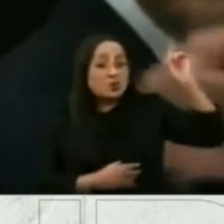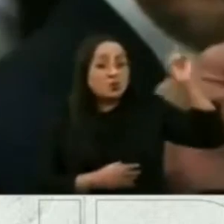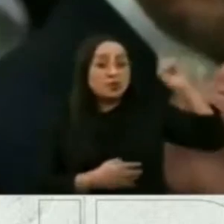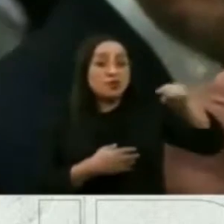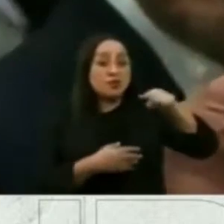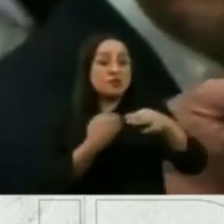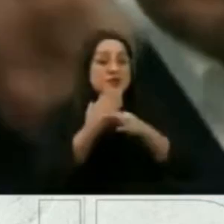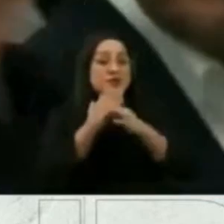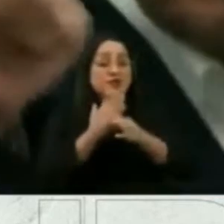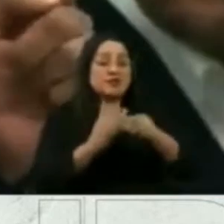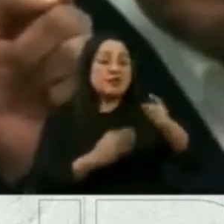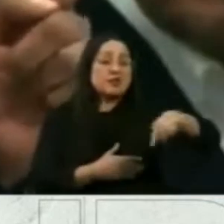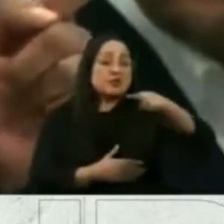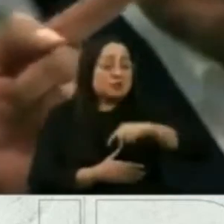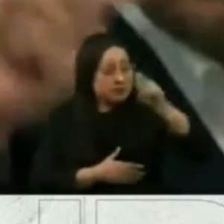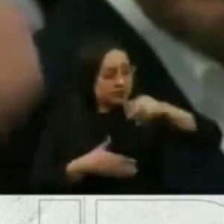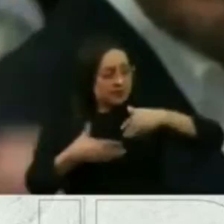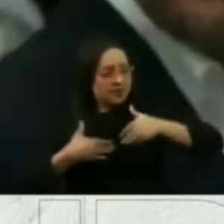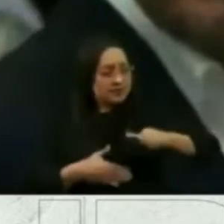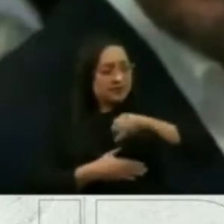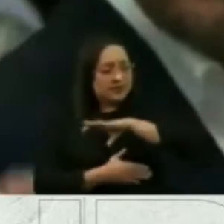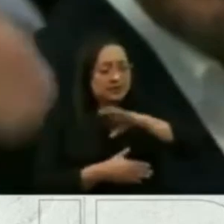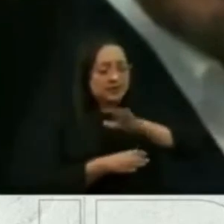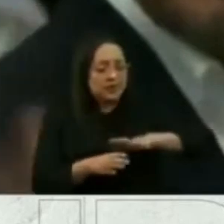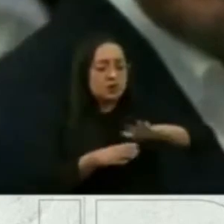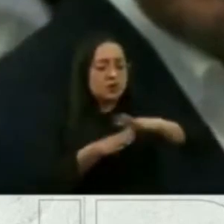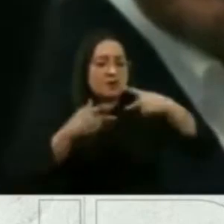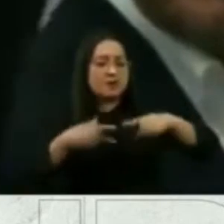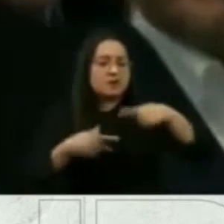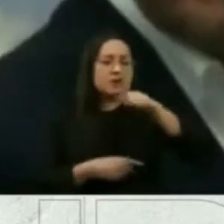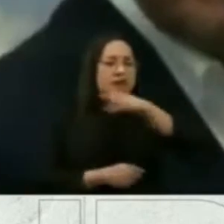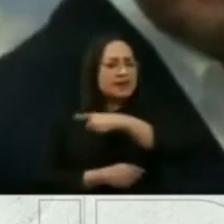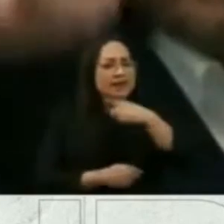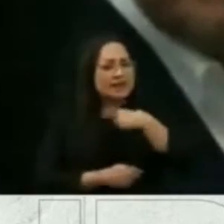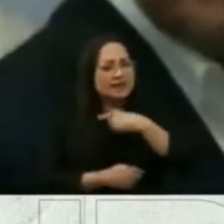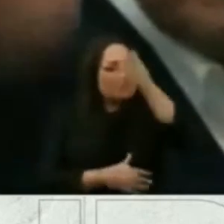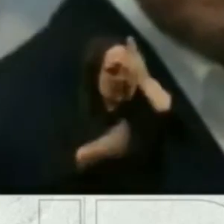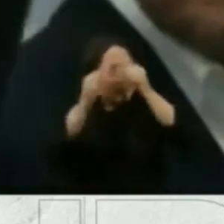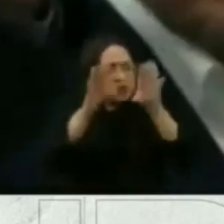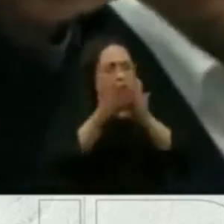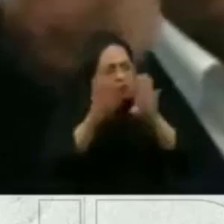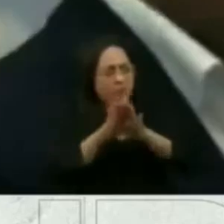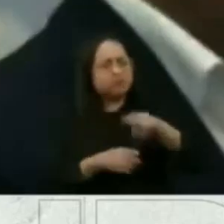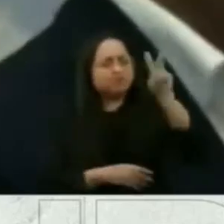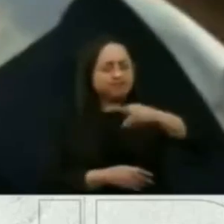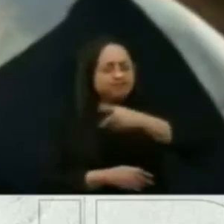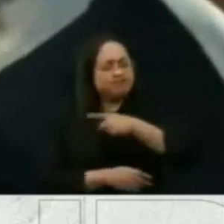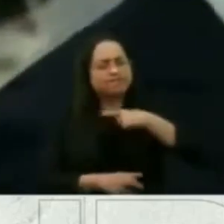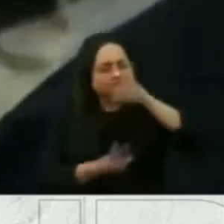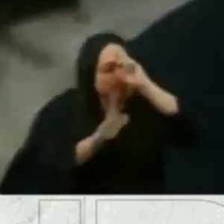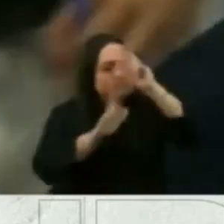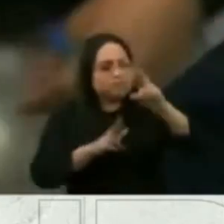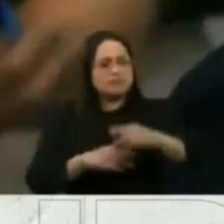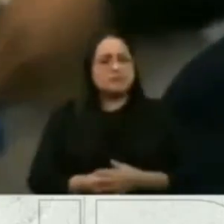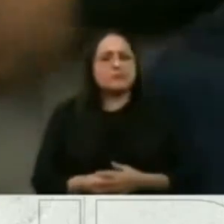de querer al pueblo o comprenderlo, por lo menos tendrán que aprender a respetarlo.